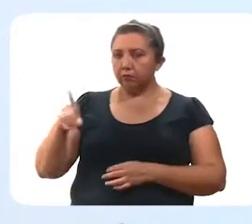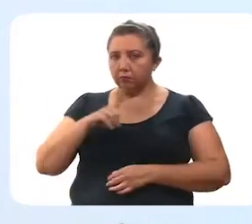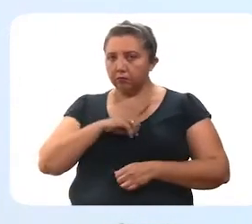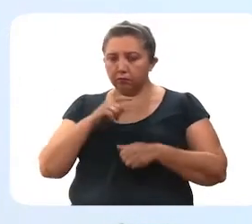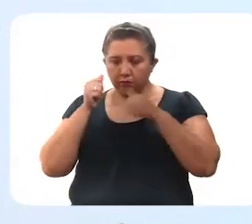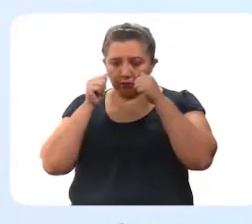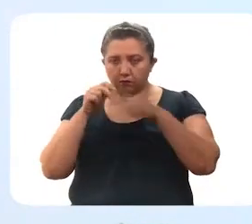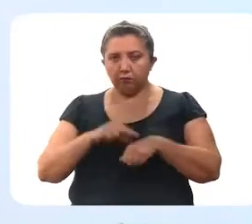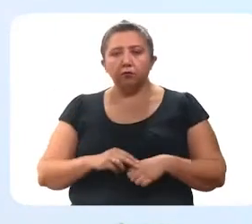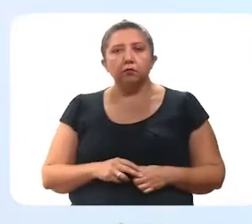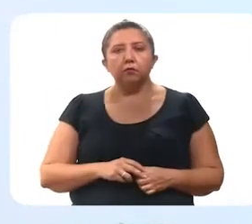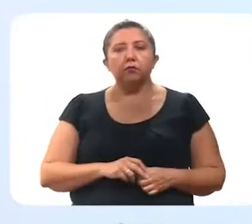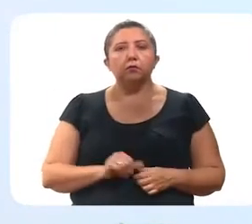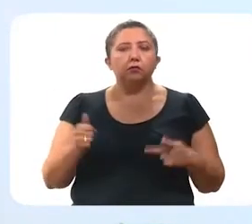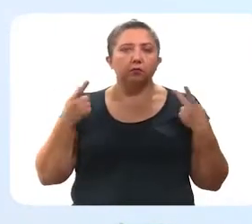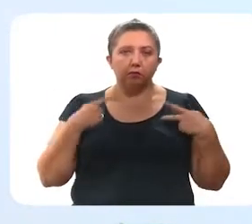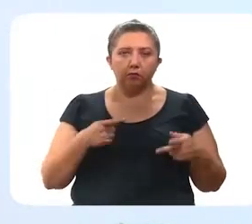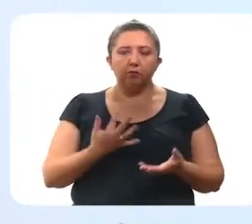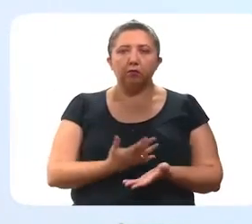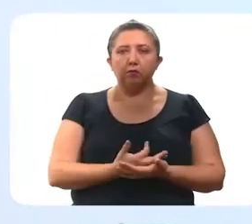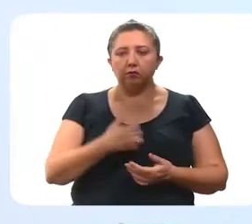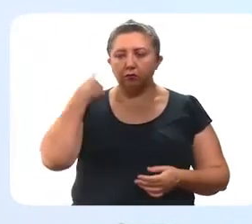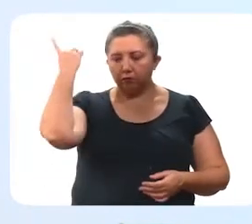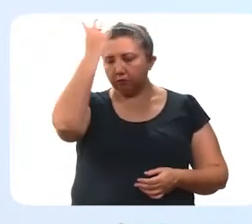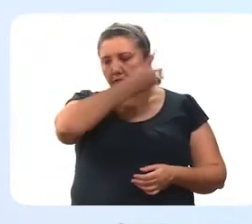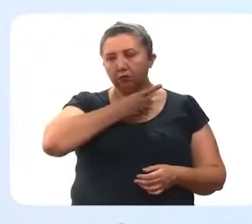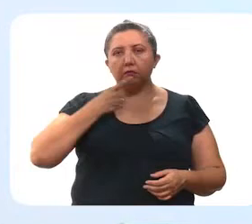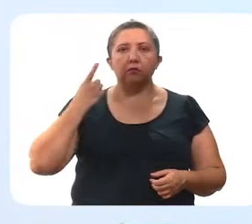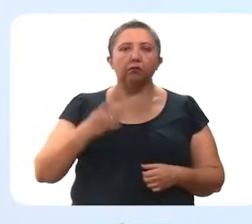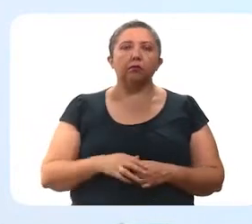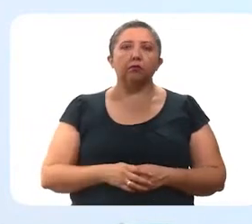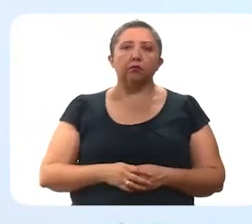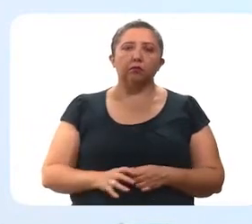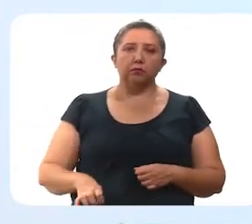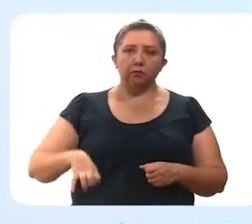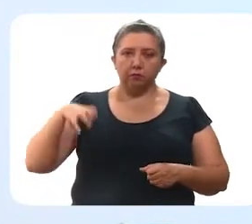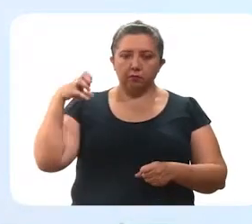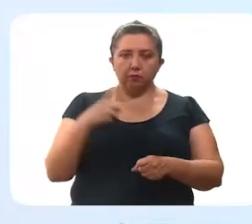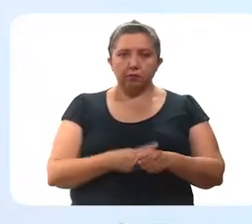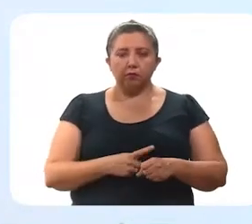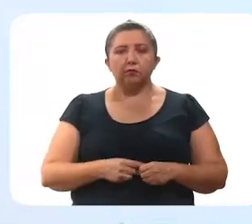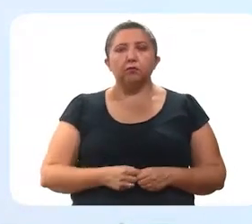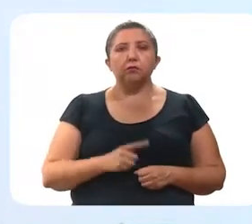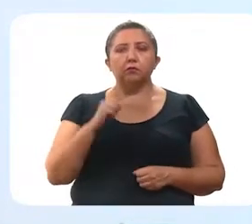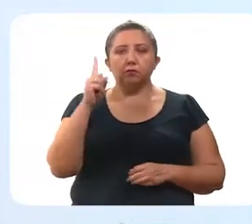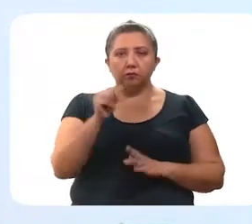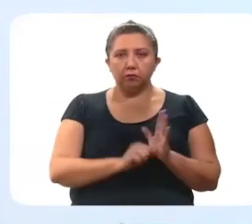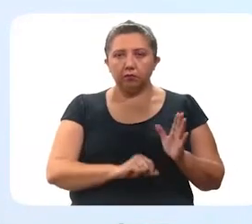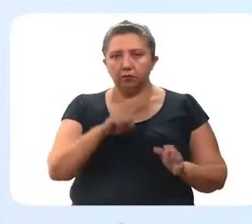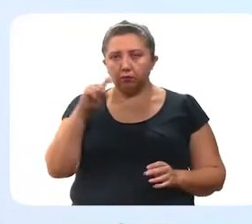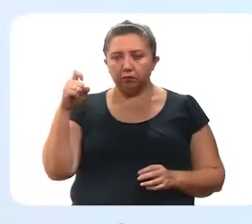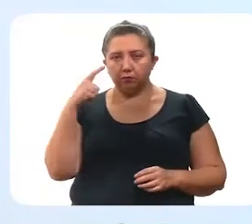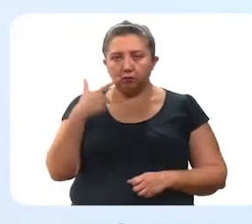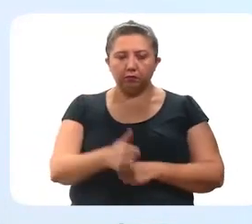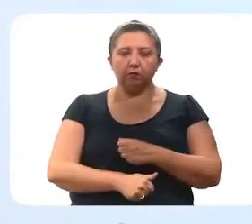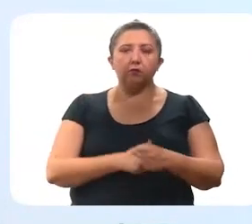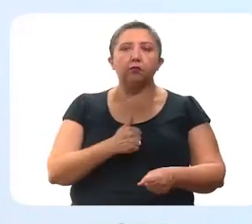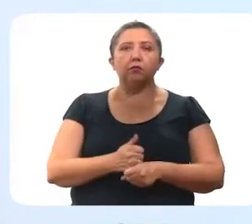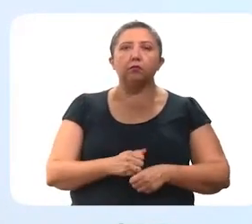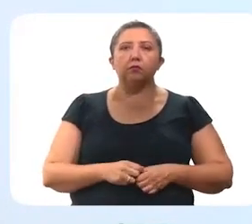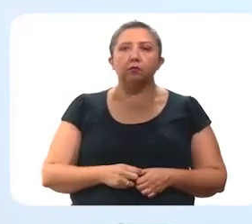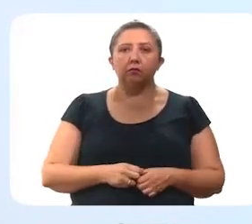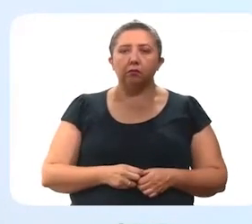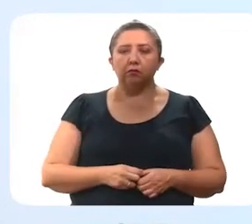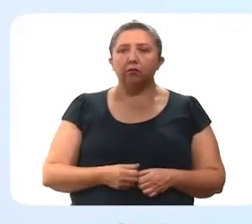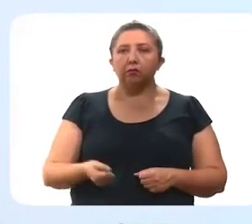y en aislamiento total. Hay otros pacientes a la espera de diagnóstico. El rango de edad de los casos es de 1 mes a 107